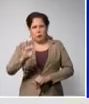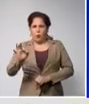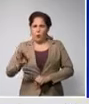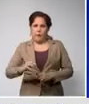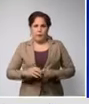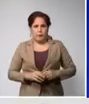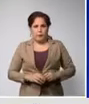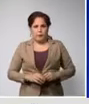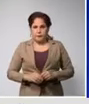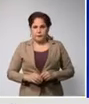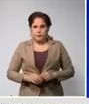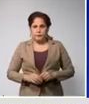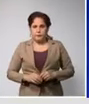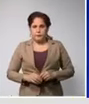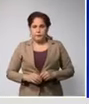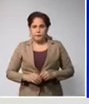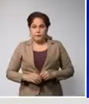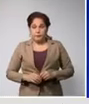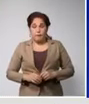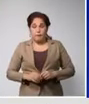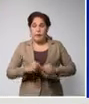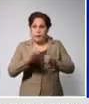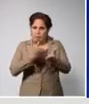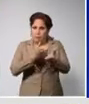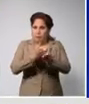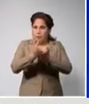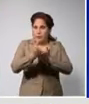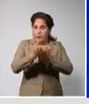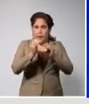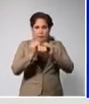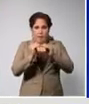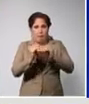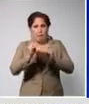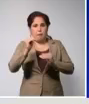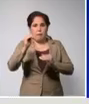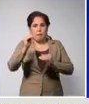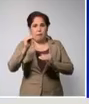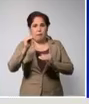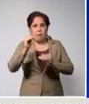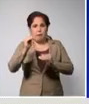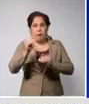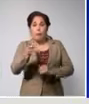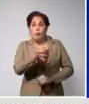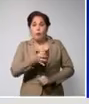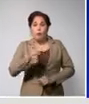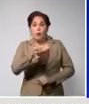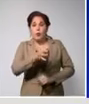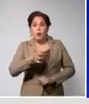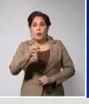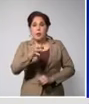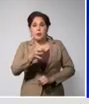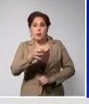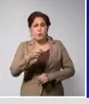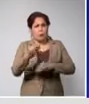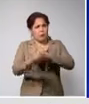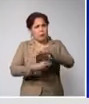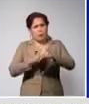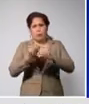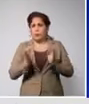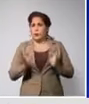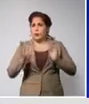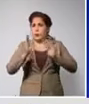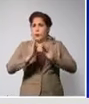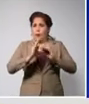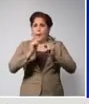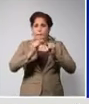del número de casos y se mantiene con cifras elevadas. Los municipios no muchos cambios,